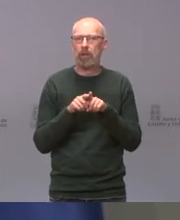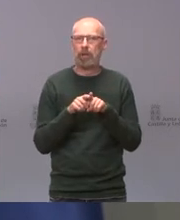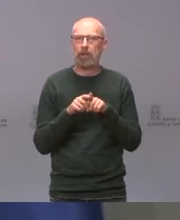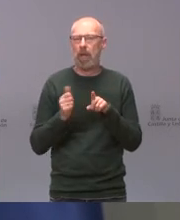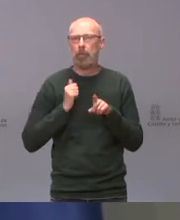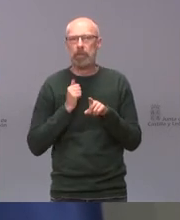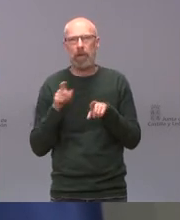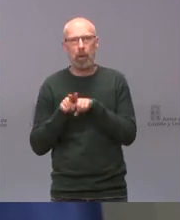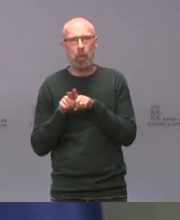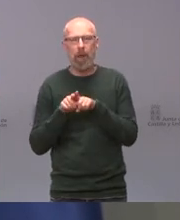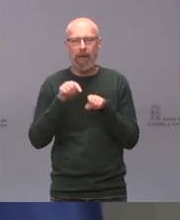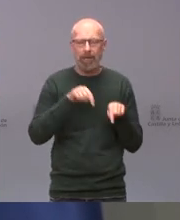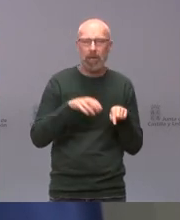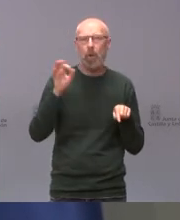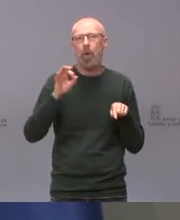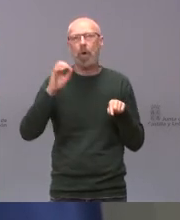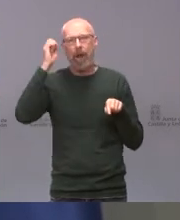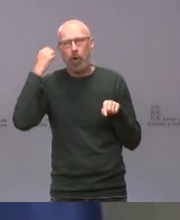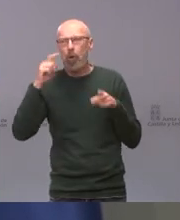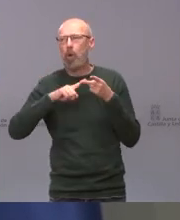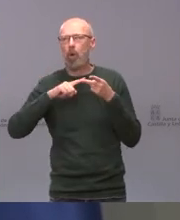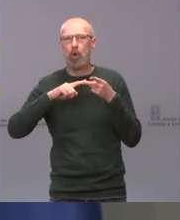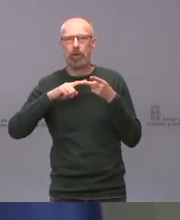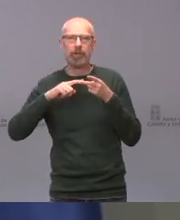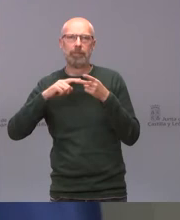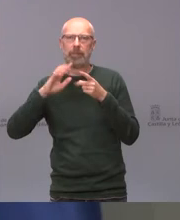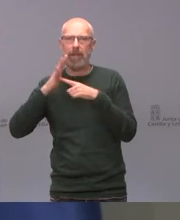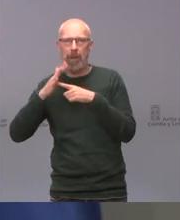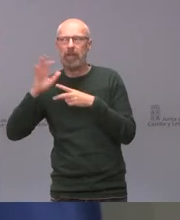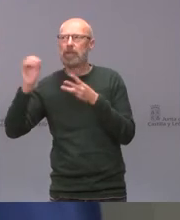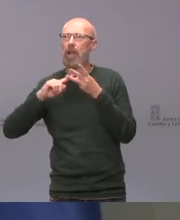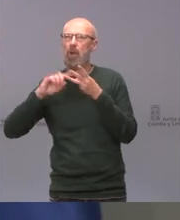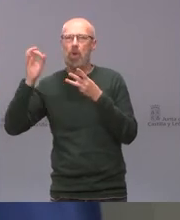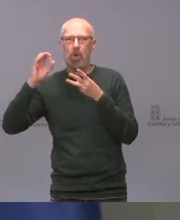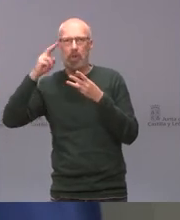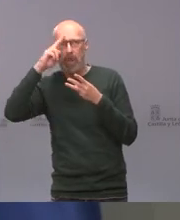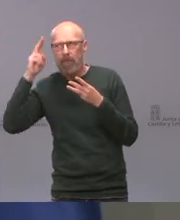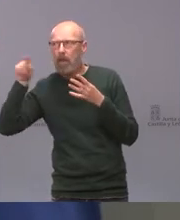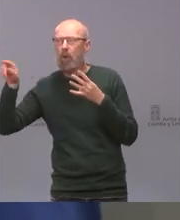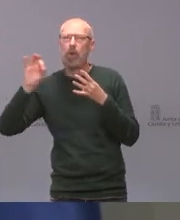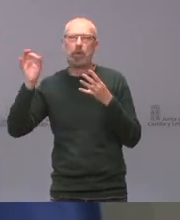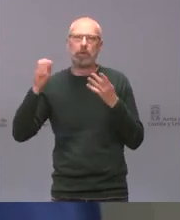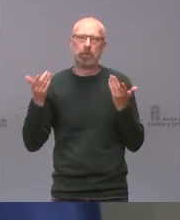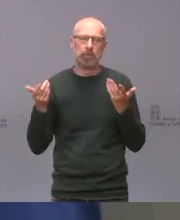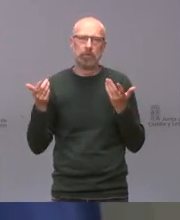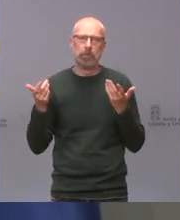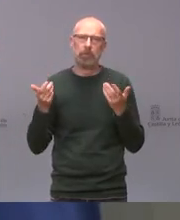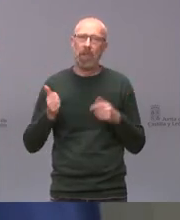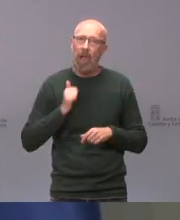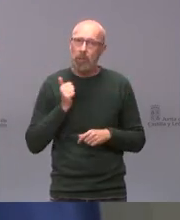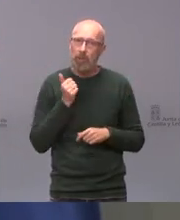aquí que en Aragón. Lo que es repugnante, vomitivo y deleznable es pensar que uno puede sacar partido de la